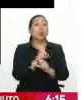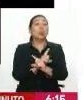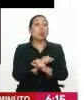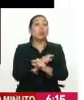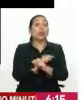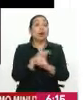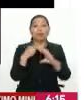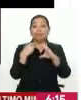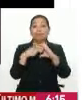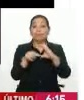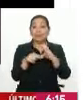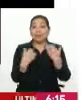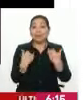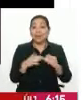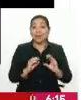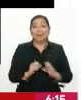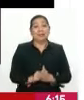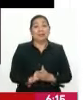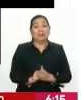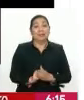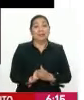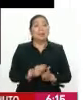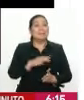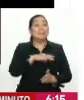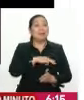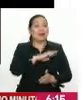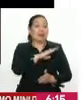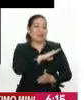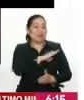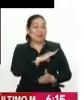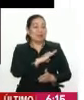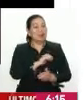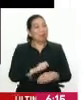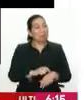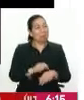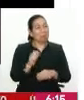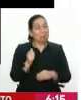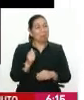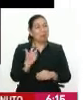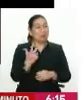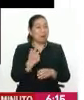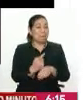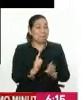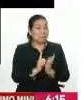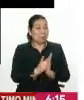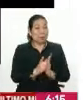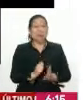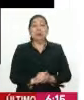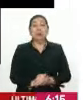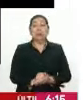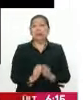una publicación que acaba de realizar el Ministerio Público hace tan solo 3 minutos.